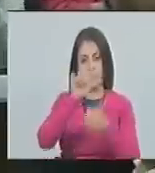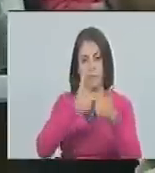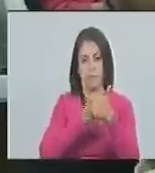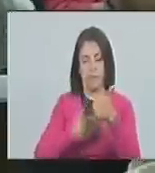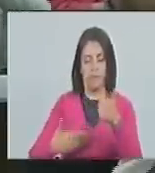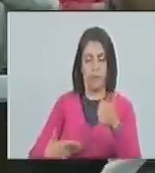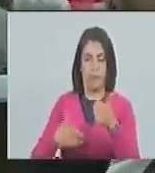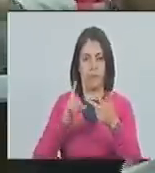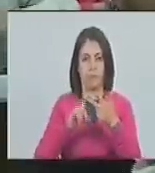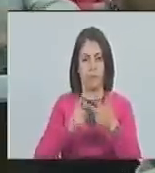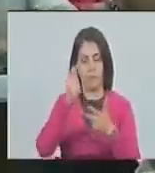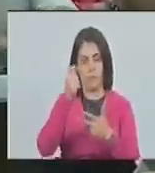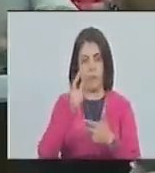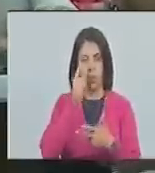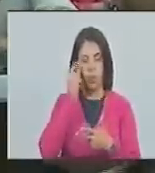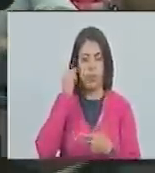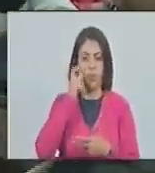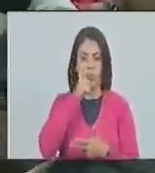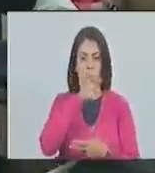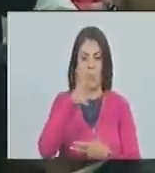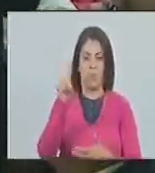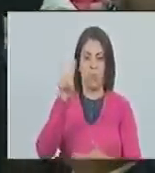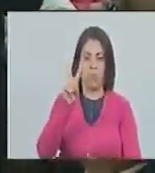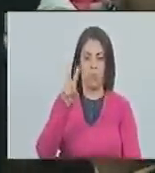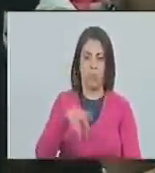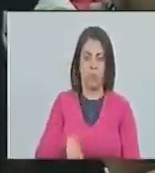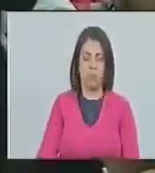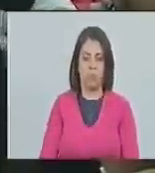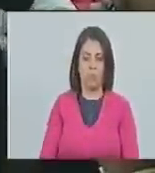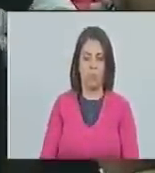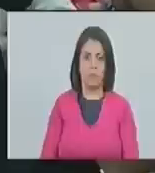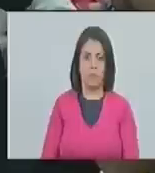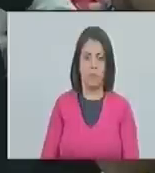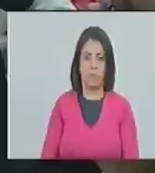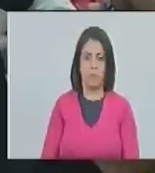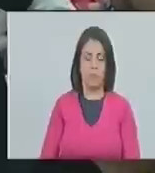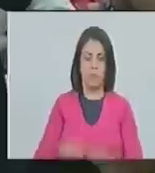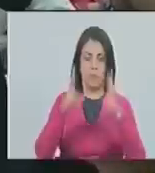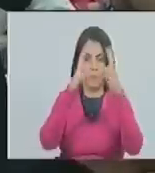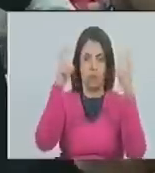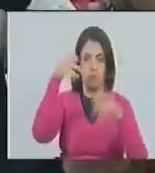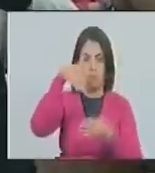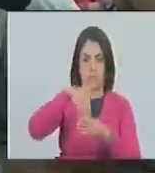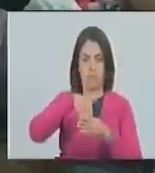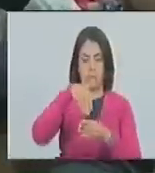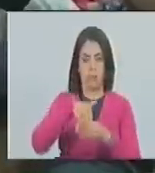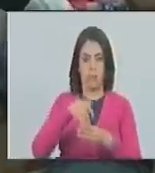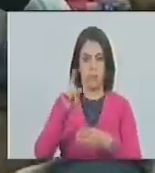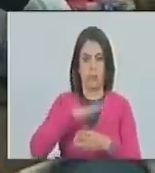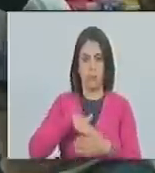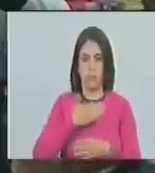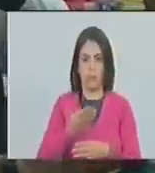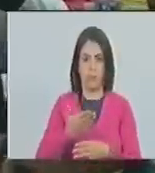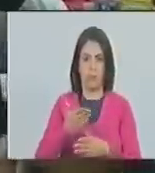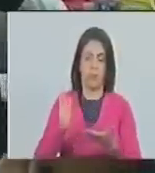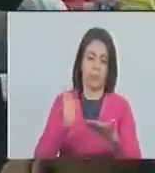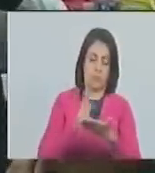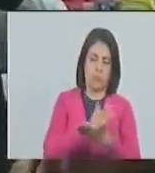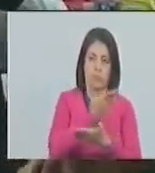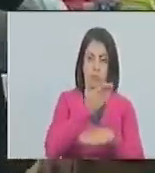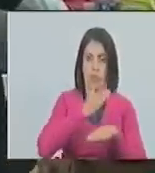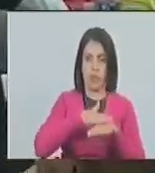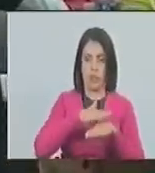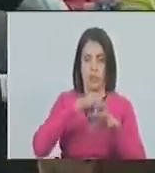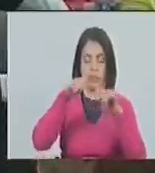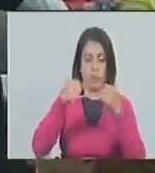vicepresidente, diputado, pueblo de Venezuela. Mire, el tema electoral no podemos sacarlo del contexto de lo que está